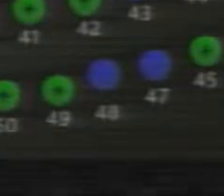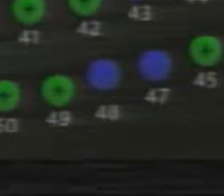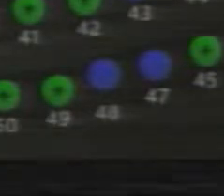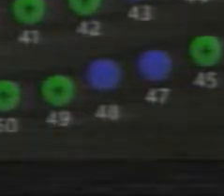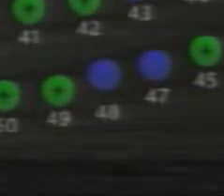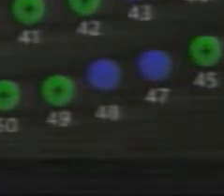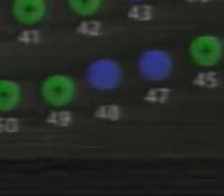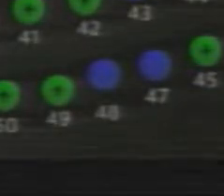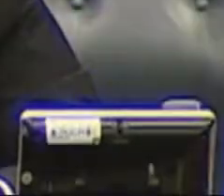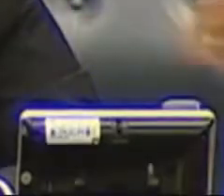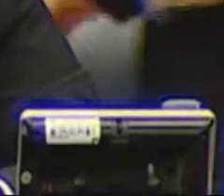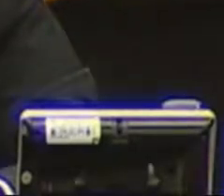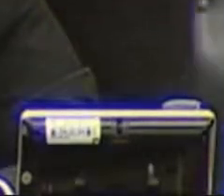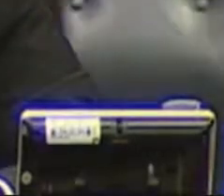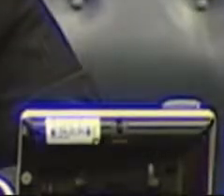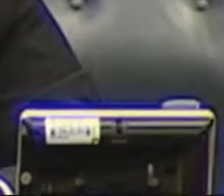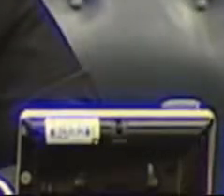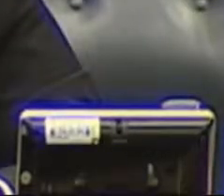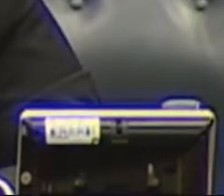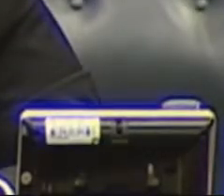Se cierra la votación